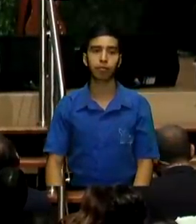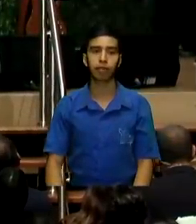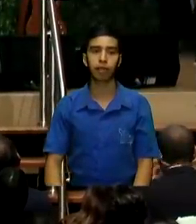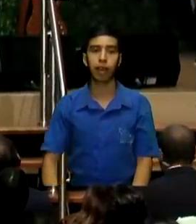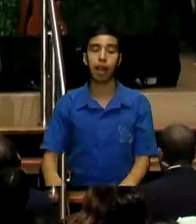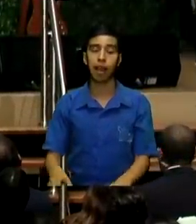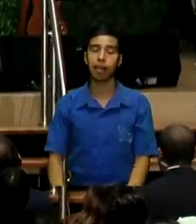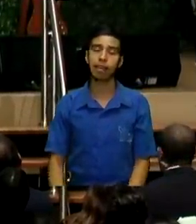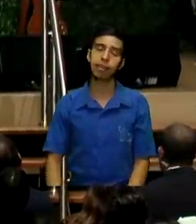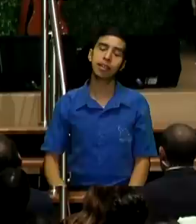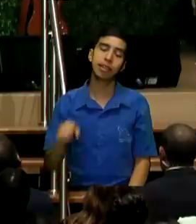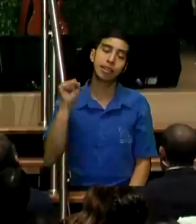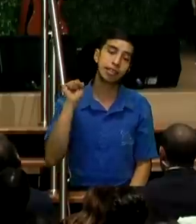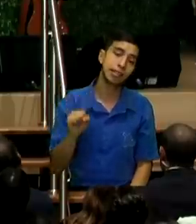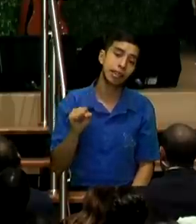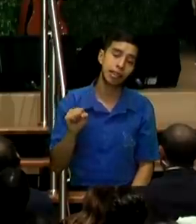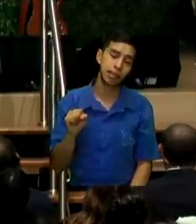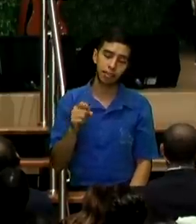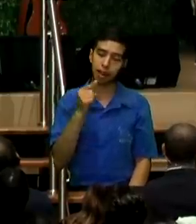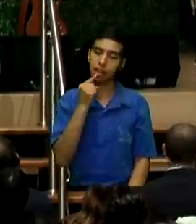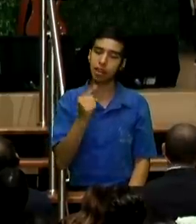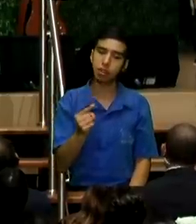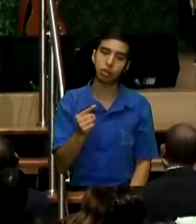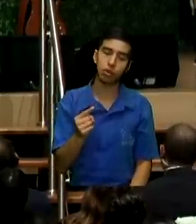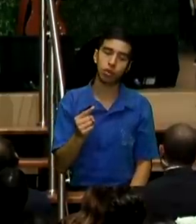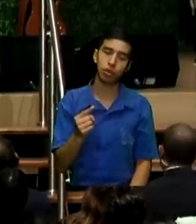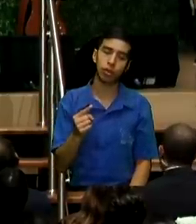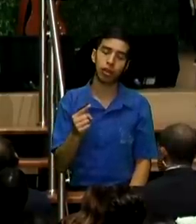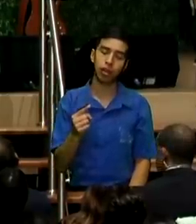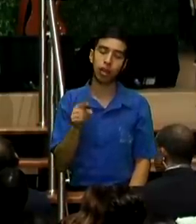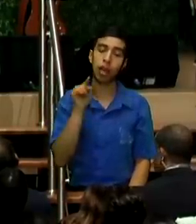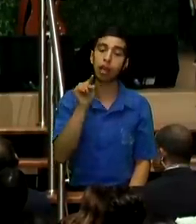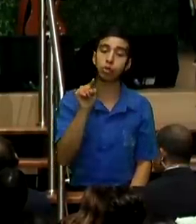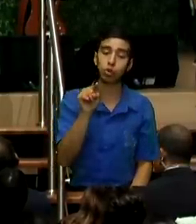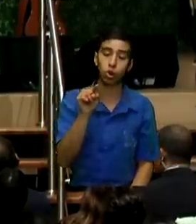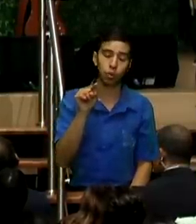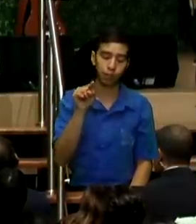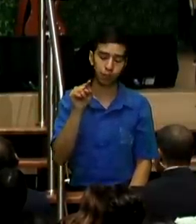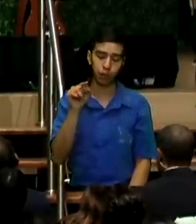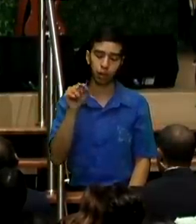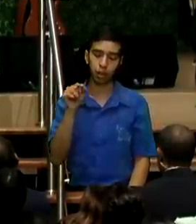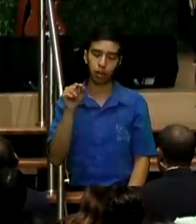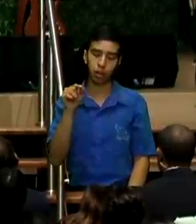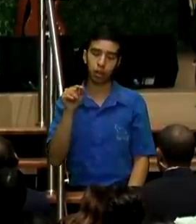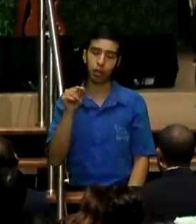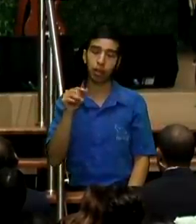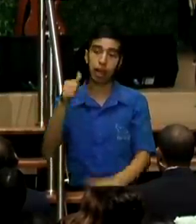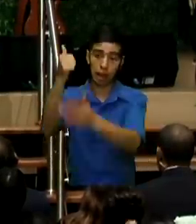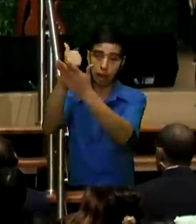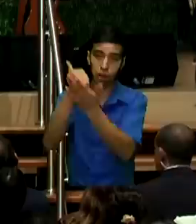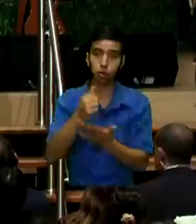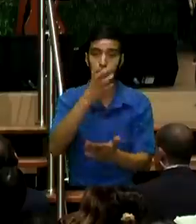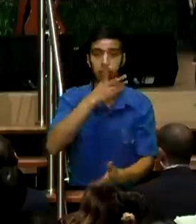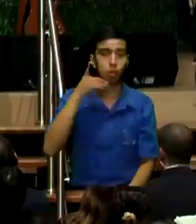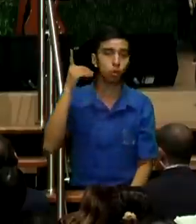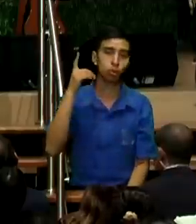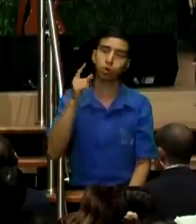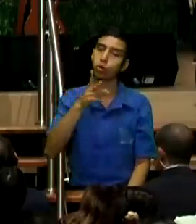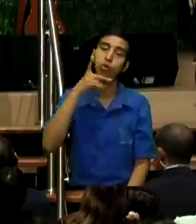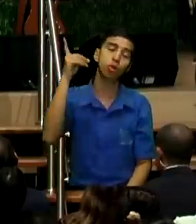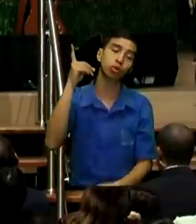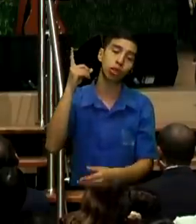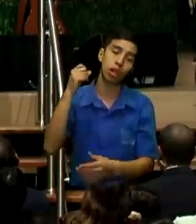en privado, Dios le hubiera libertado en privado y hubiera batallado contra el